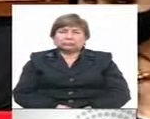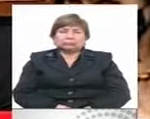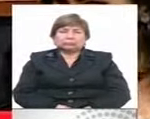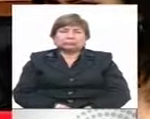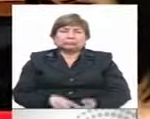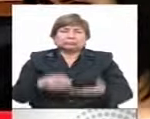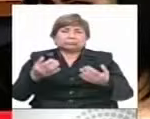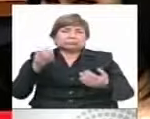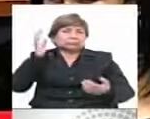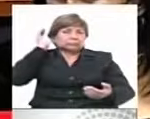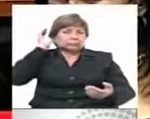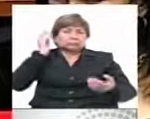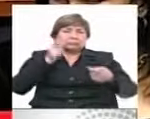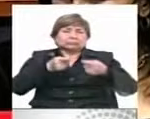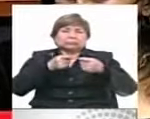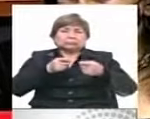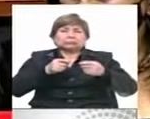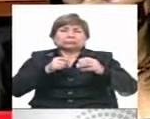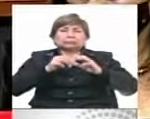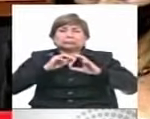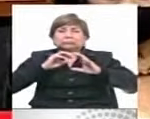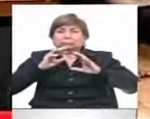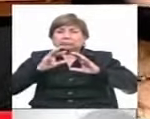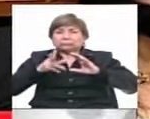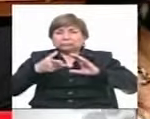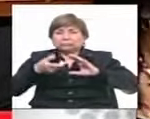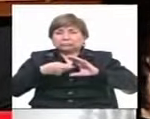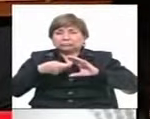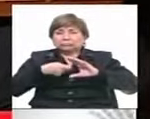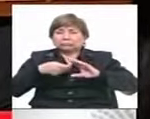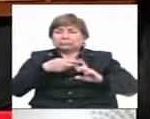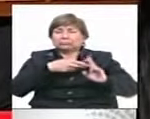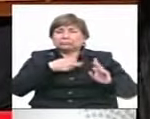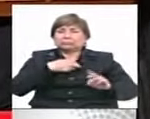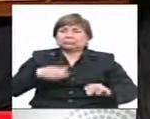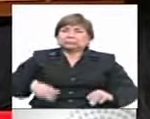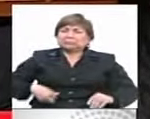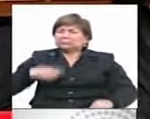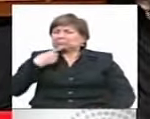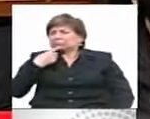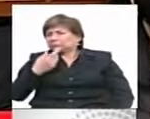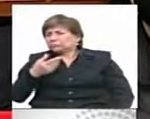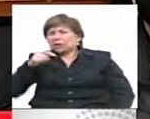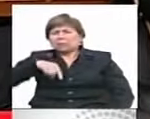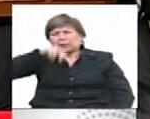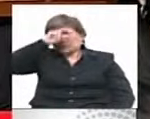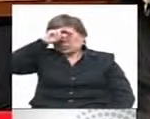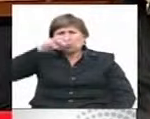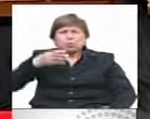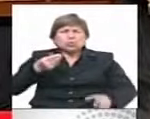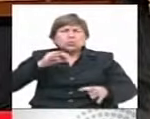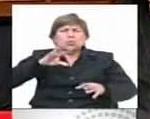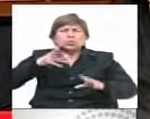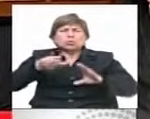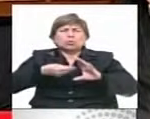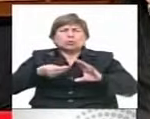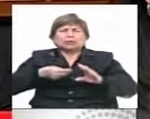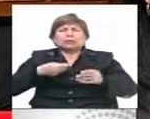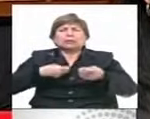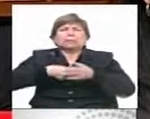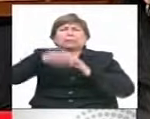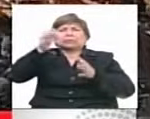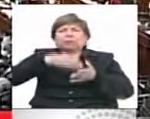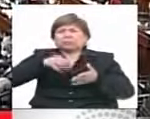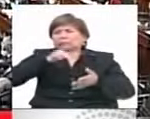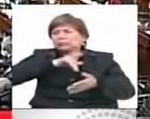O cuando escuchamos en la lucha contra la corrupción que el presidente dice: en el Perú hay corrupción y exportamos corruptos.